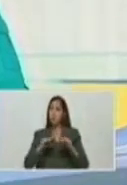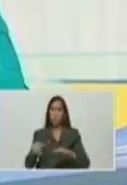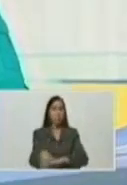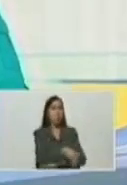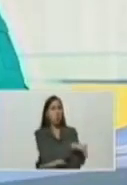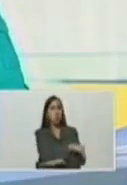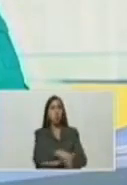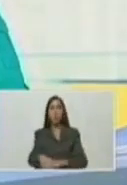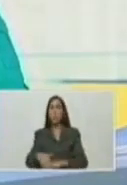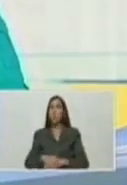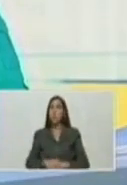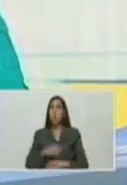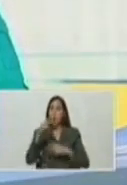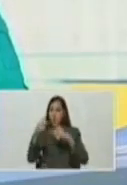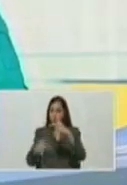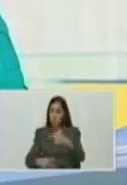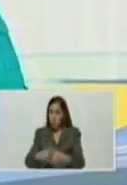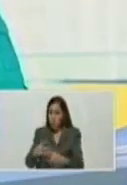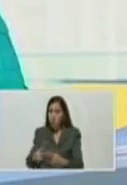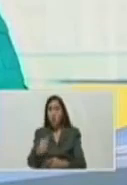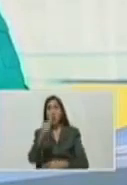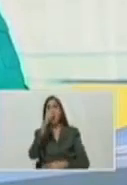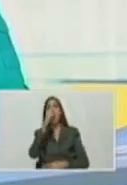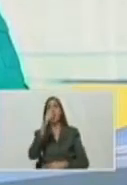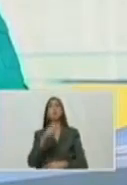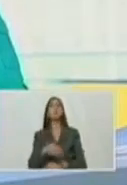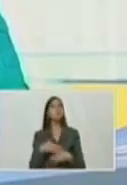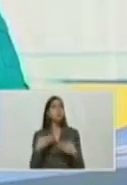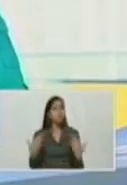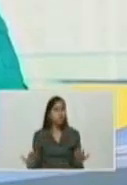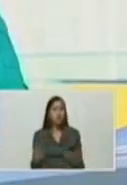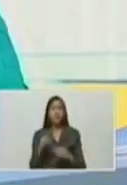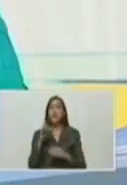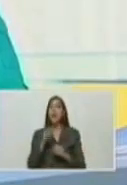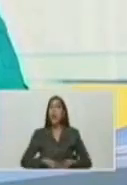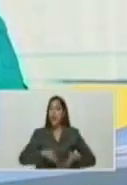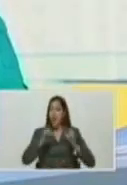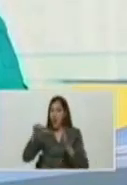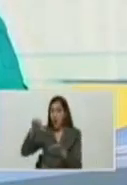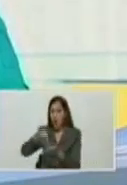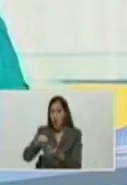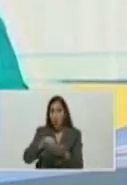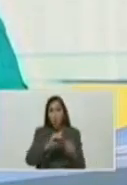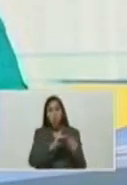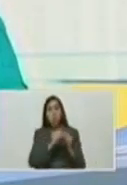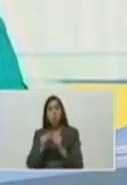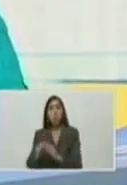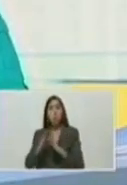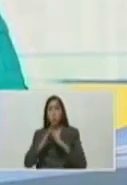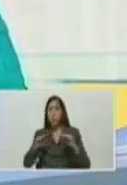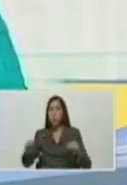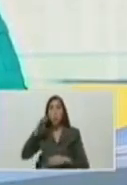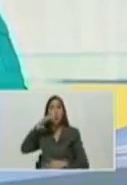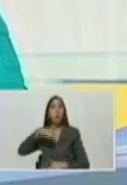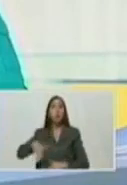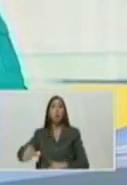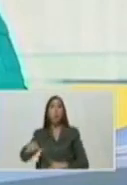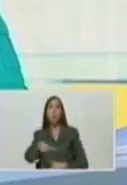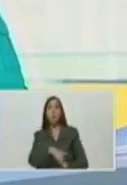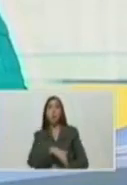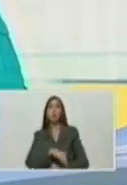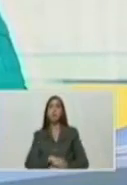proceso de las aguas servidas, ¿verdad? En las ciudades, en los barrios, en los pueblos.